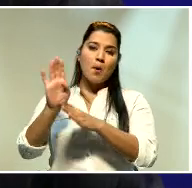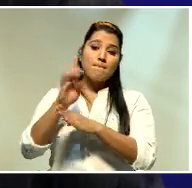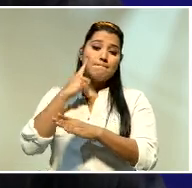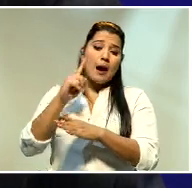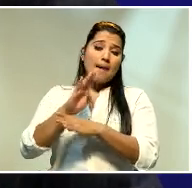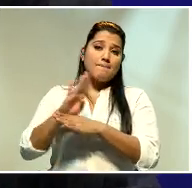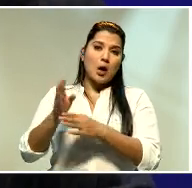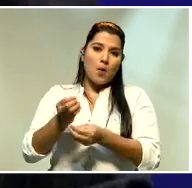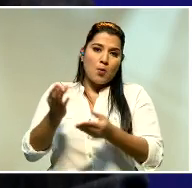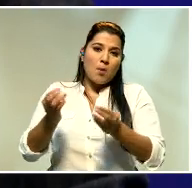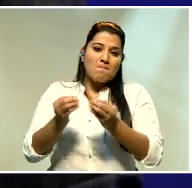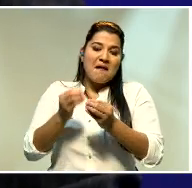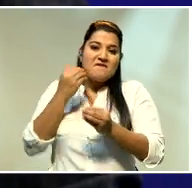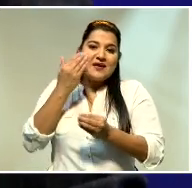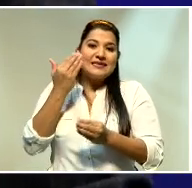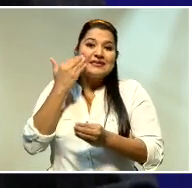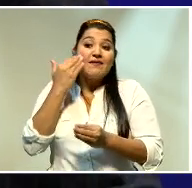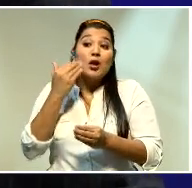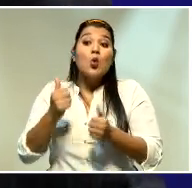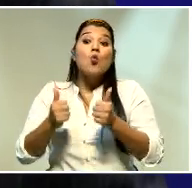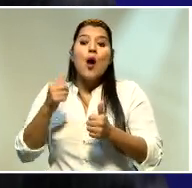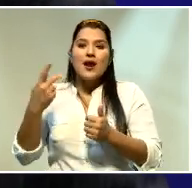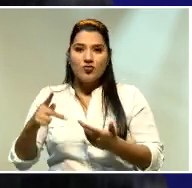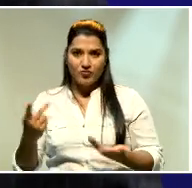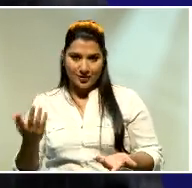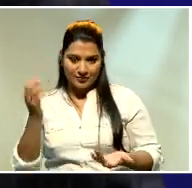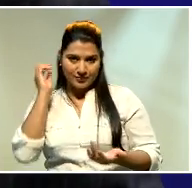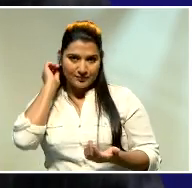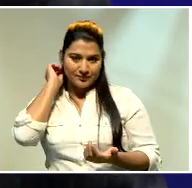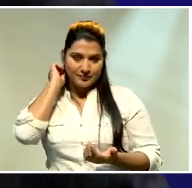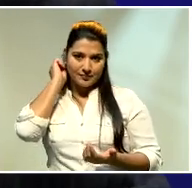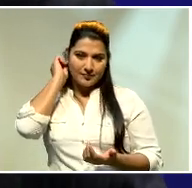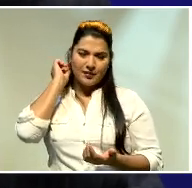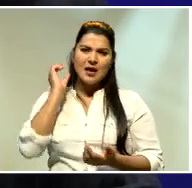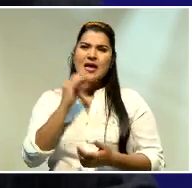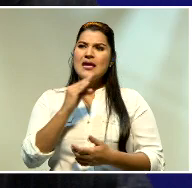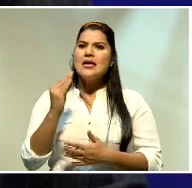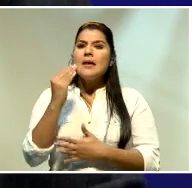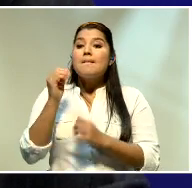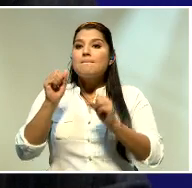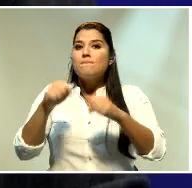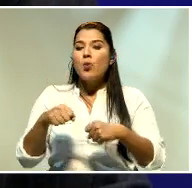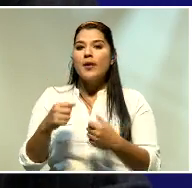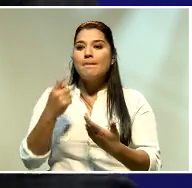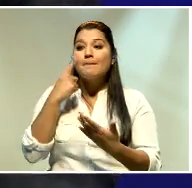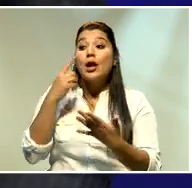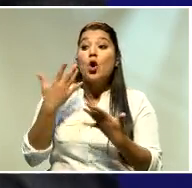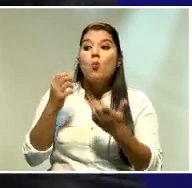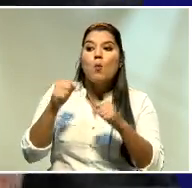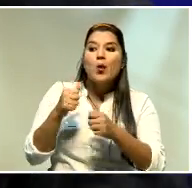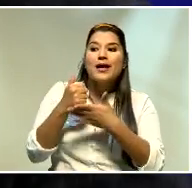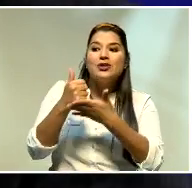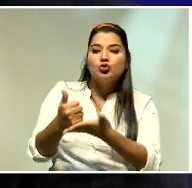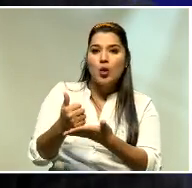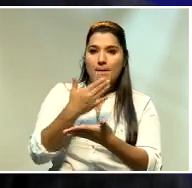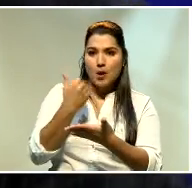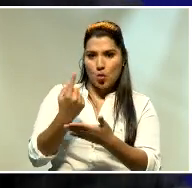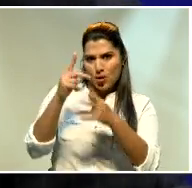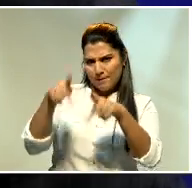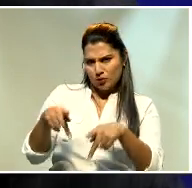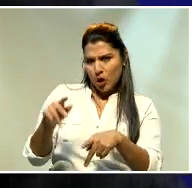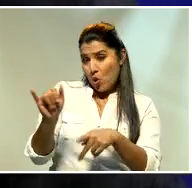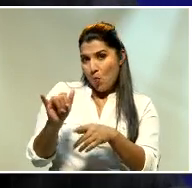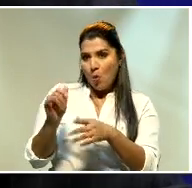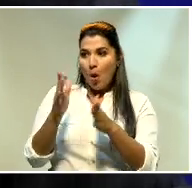fácil saber realmente cuál es el riesgo y pueden calcular cómo pueden ayudar mejor a una persona, como se está haciendo con los planes